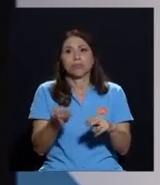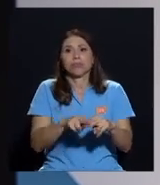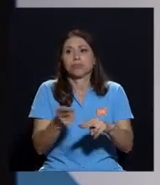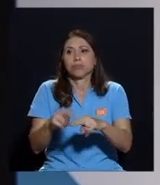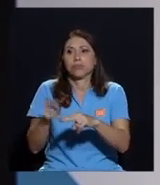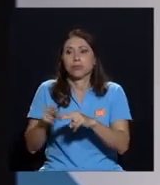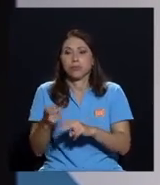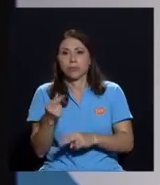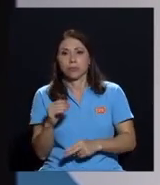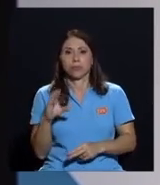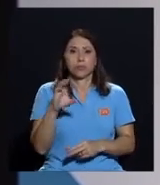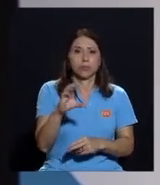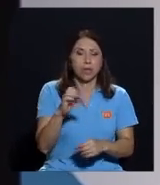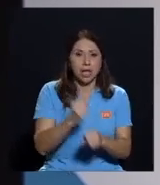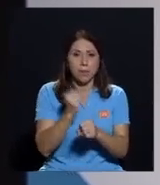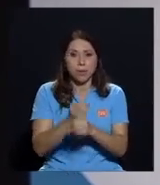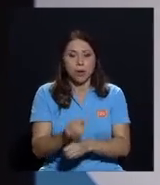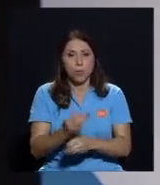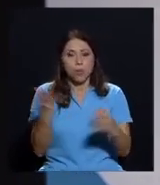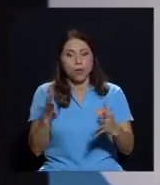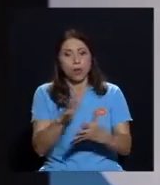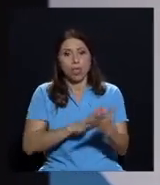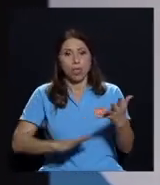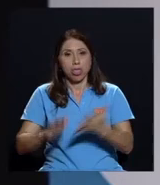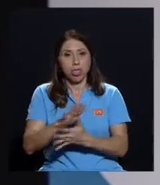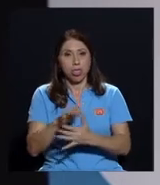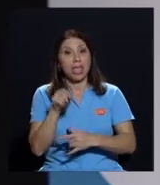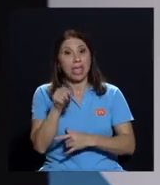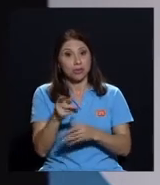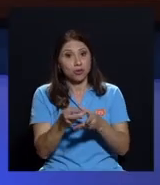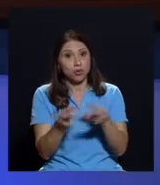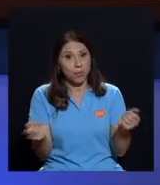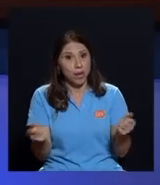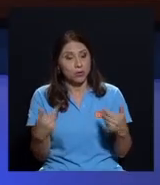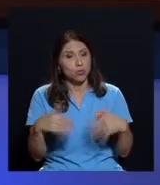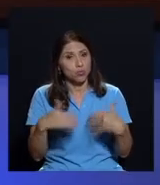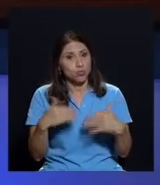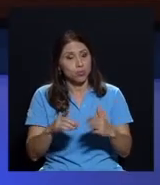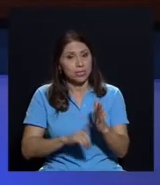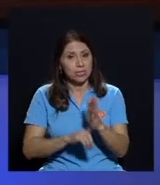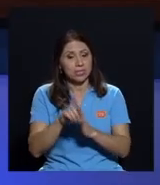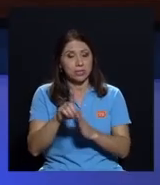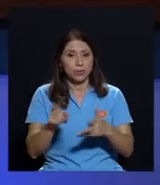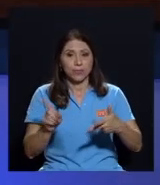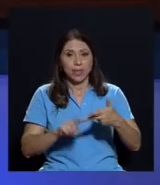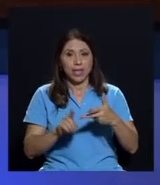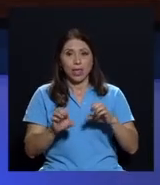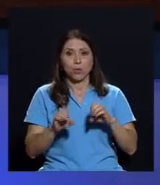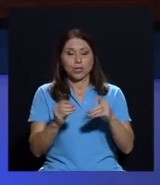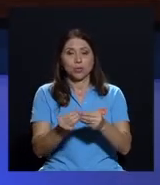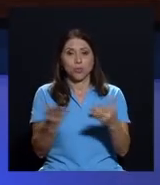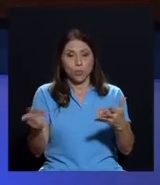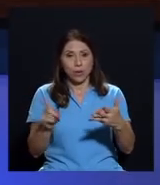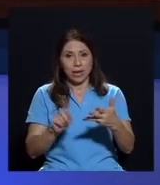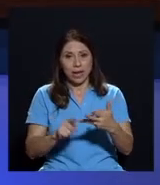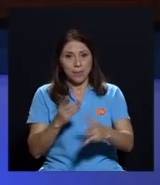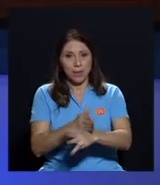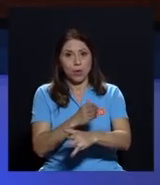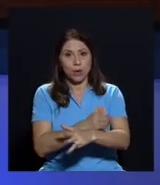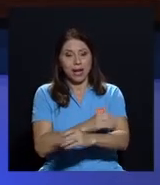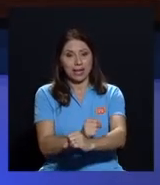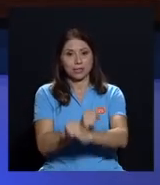la distorsión del empleo público resolver eso no es cosa pequeña para desarrollar al país hacer eficiente la educación pública mejorar la seguridad ciudadana